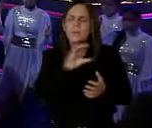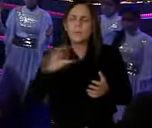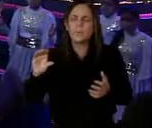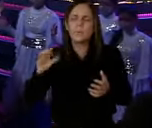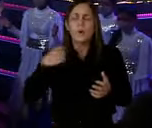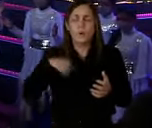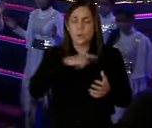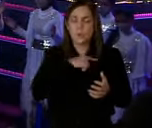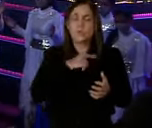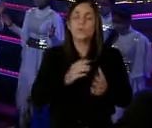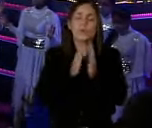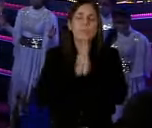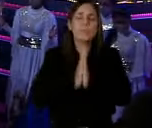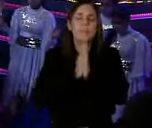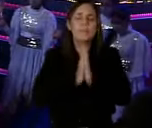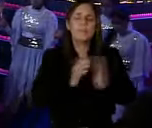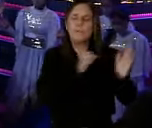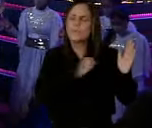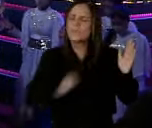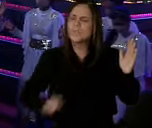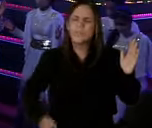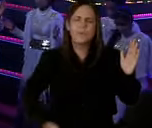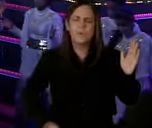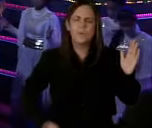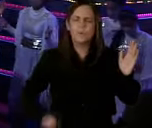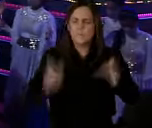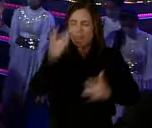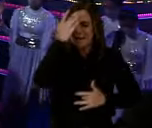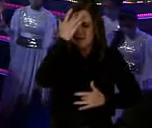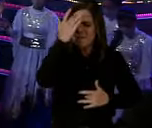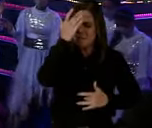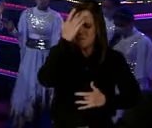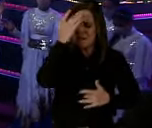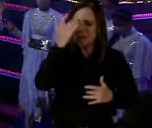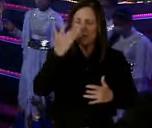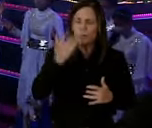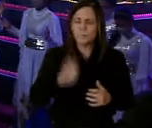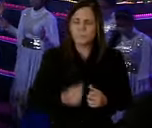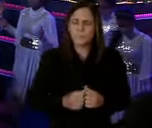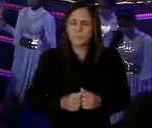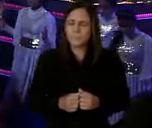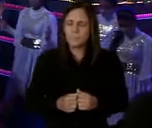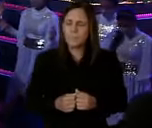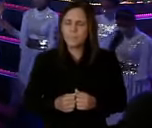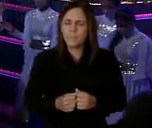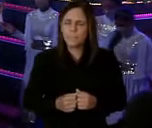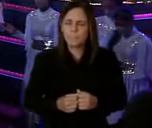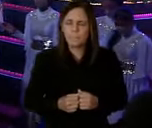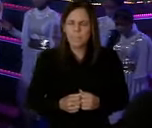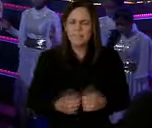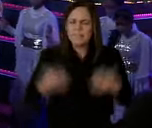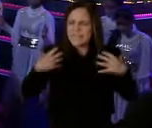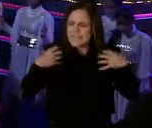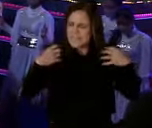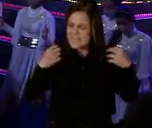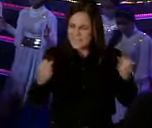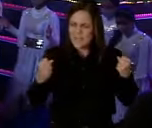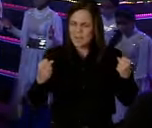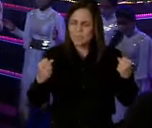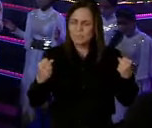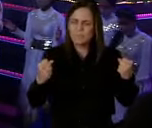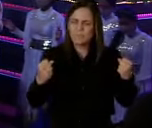enfermos presentados en esta canasta, Señor, y en este lugar, en estos atrios de esta casa, Padre, sean sanos en el nombre de